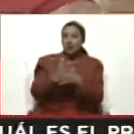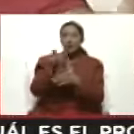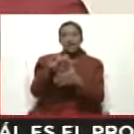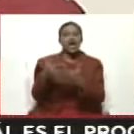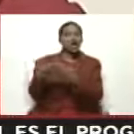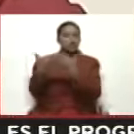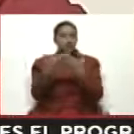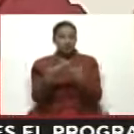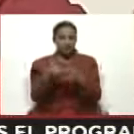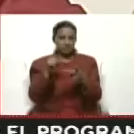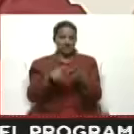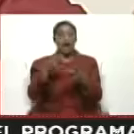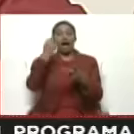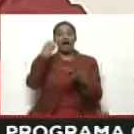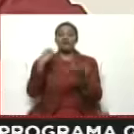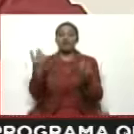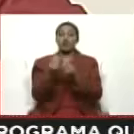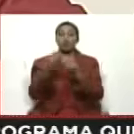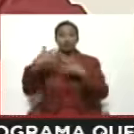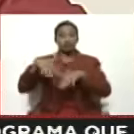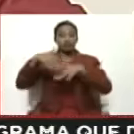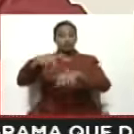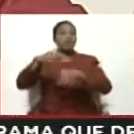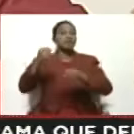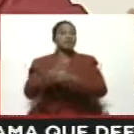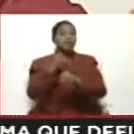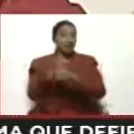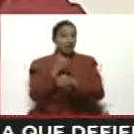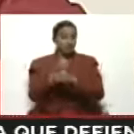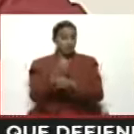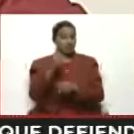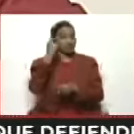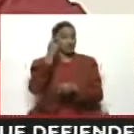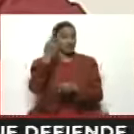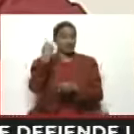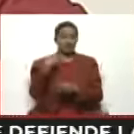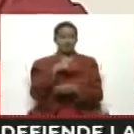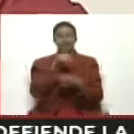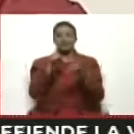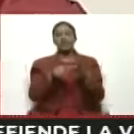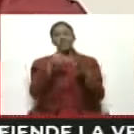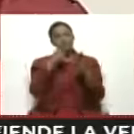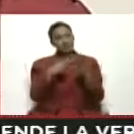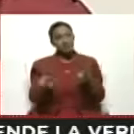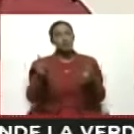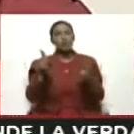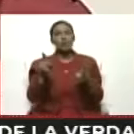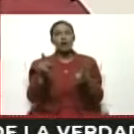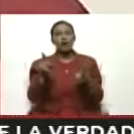Ayer caminó con los trabajadores, la marcha de los trabajadores. Se fue después con una manifestación